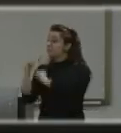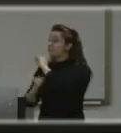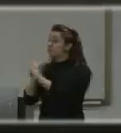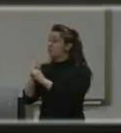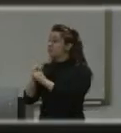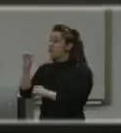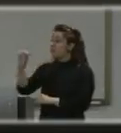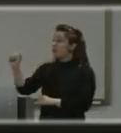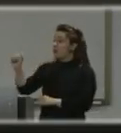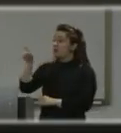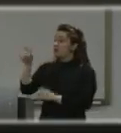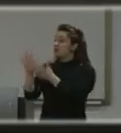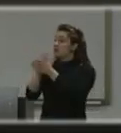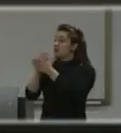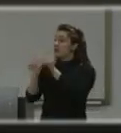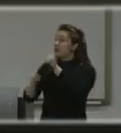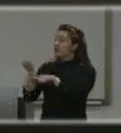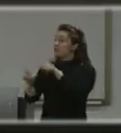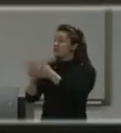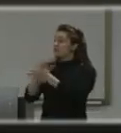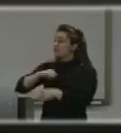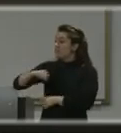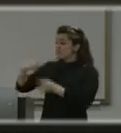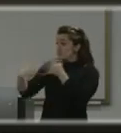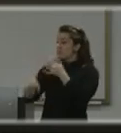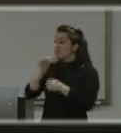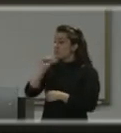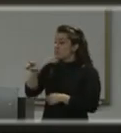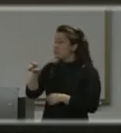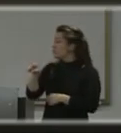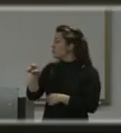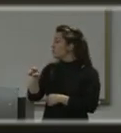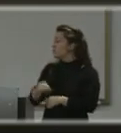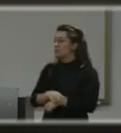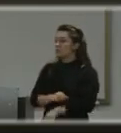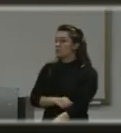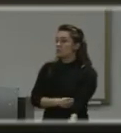y a Sebastián, que nos digan algunos de esos derechos.